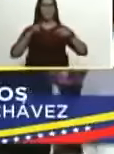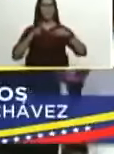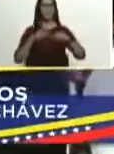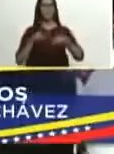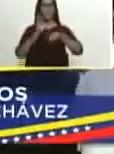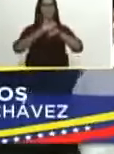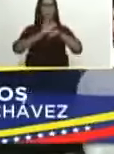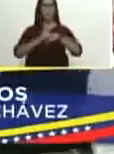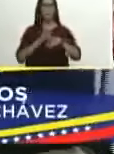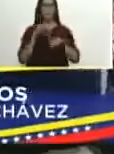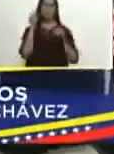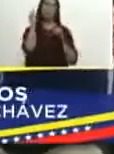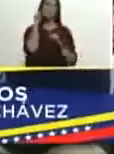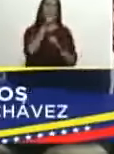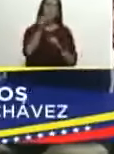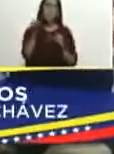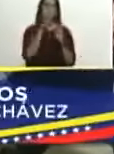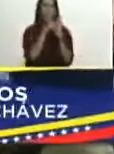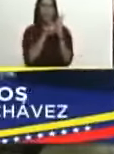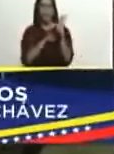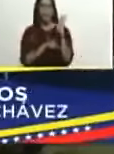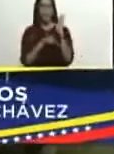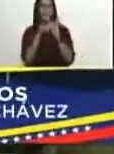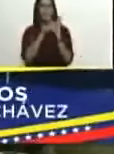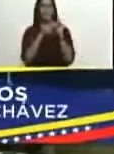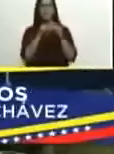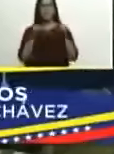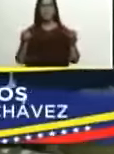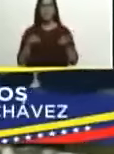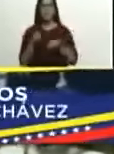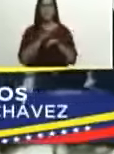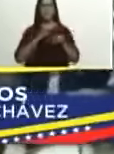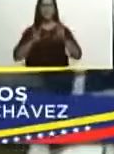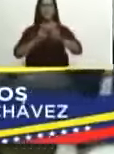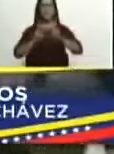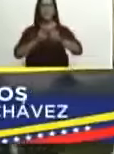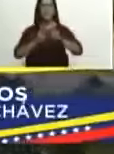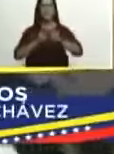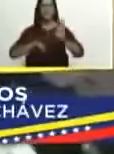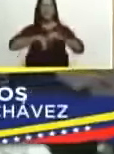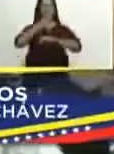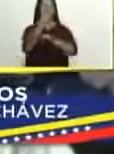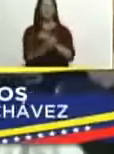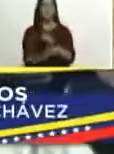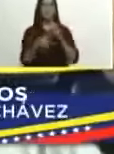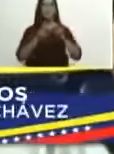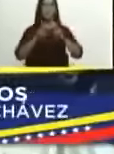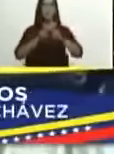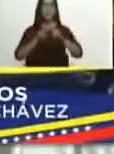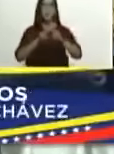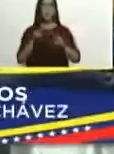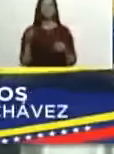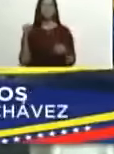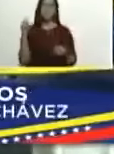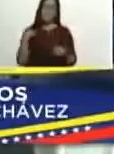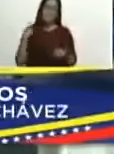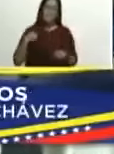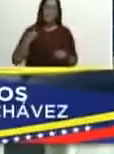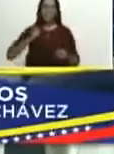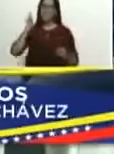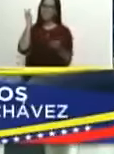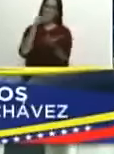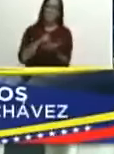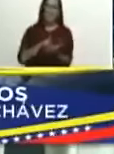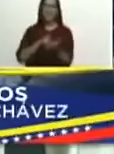su agenda, la agenda de ustedes. Ministro de Vivienda, el plan de la gran misión Vivienda Venezuela tiene que llegar a